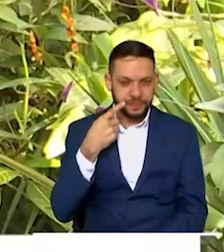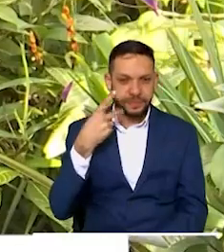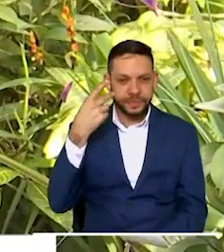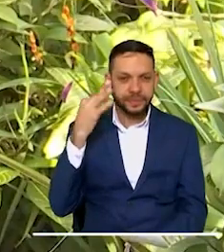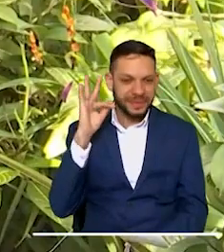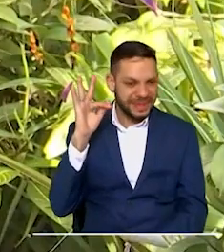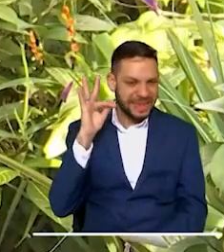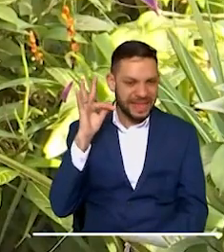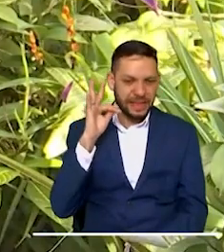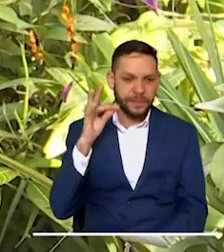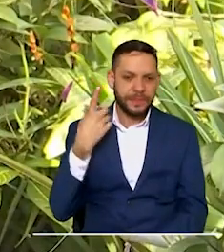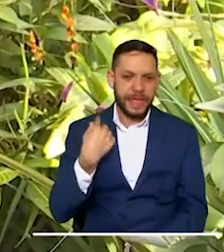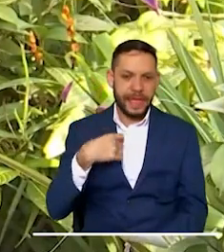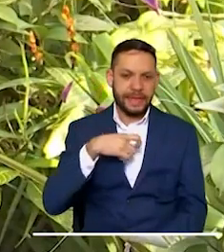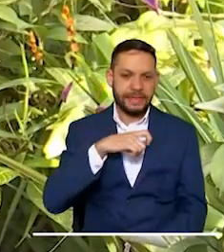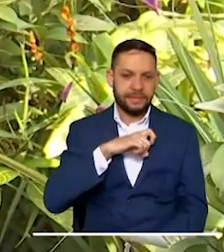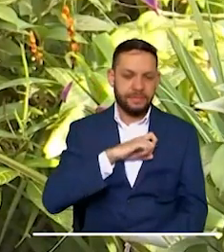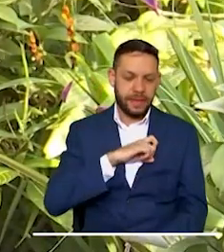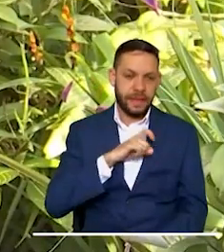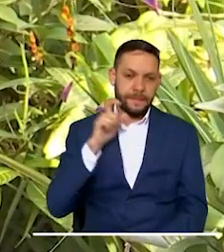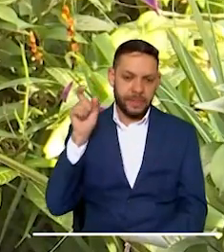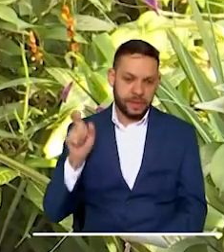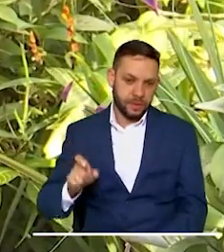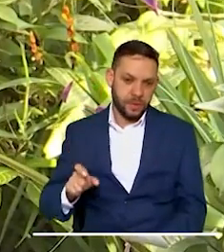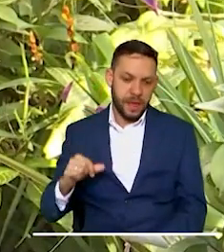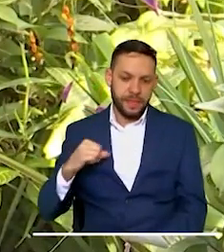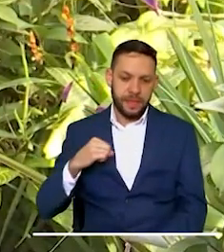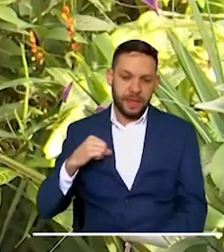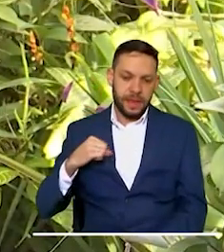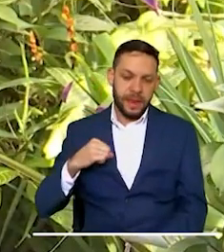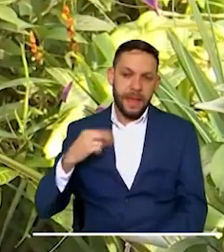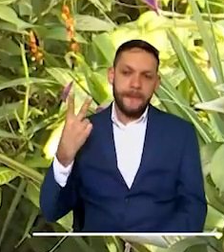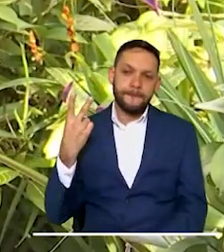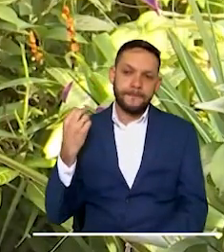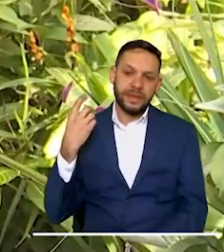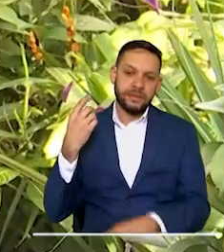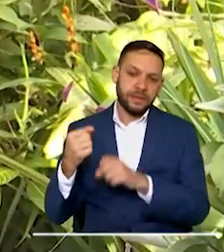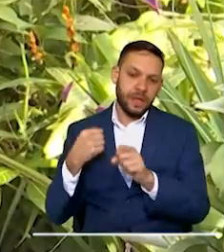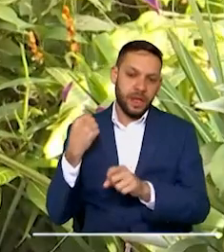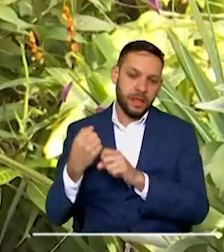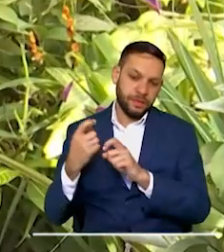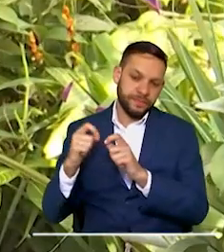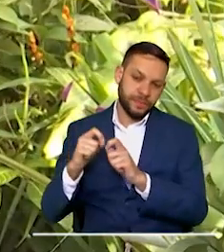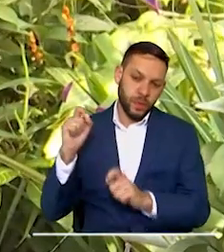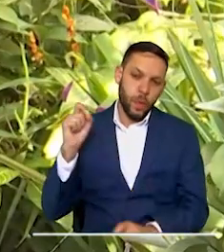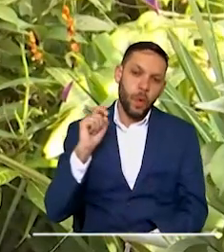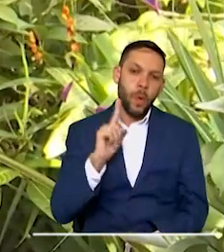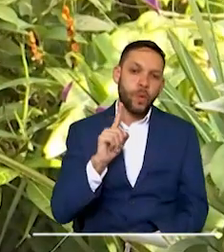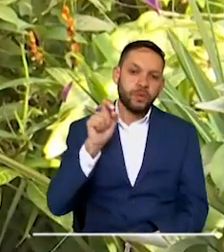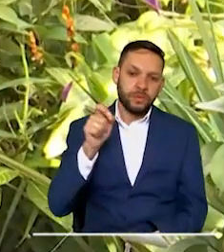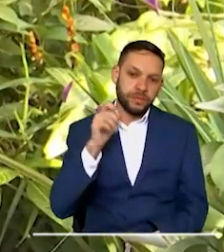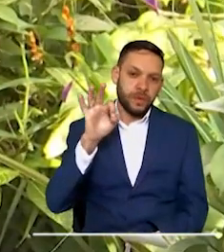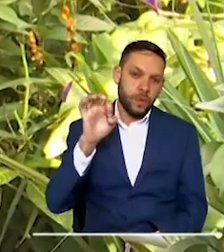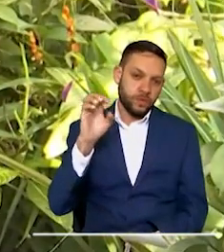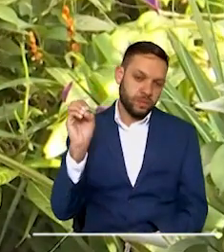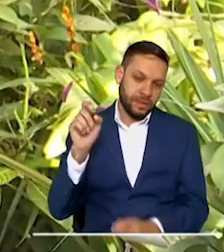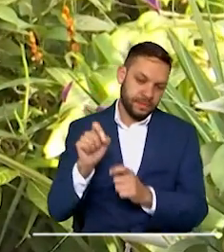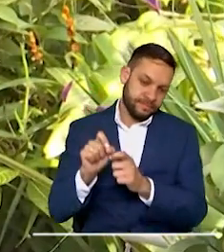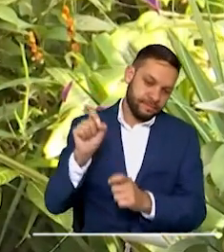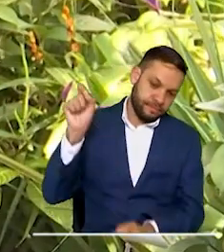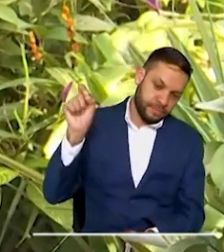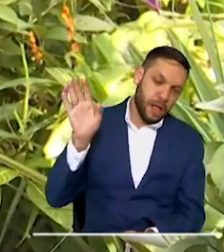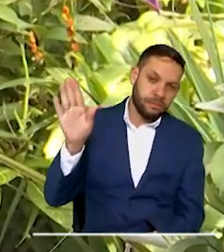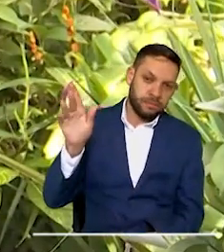un amigo mío que tiene 20 años y el muchacho mide como un 80. Y uno piensa, bueno, este muchacho está joven,